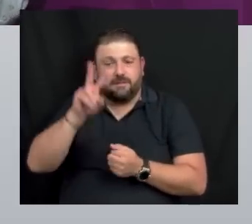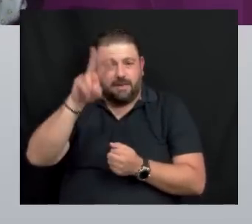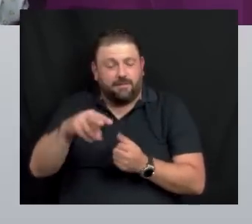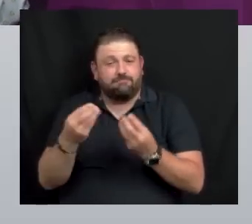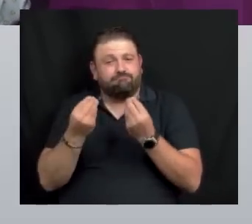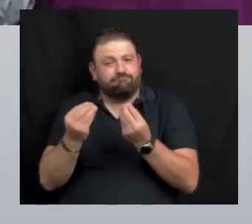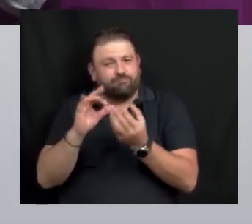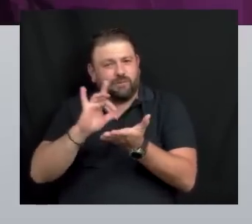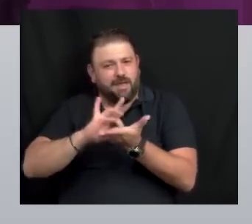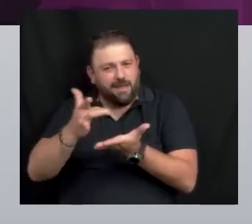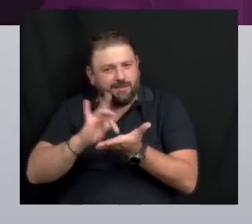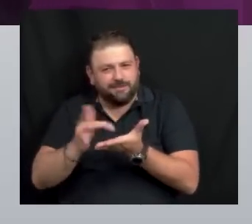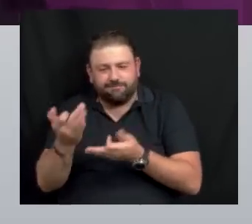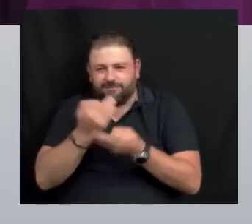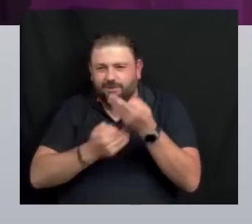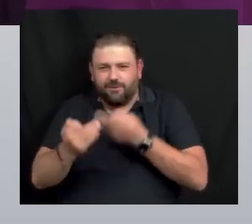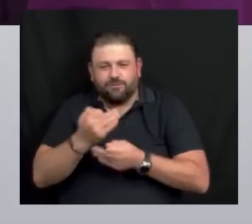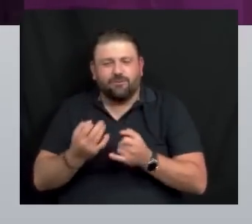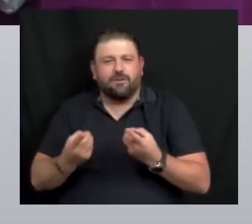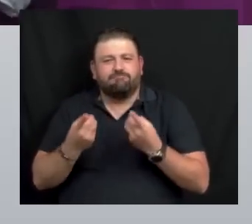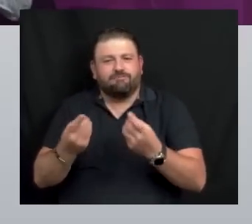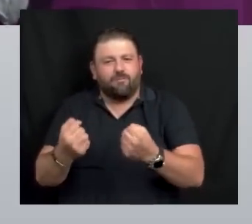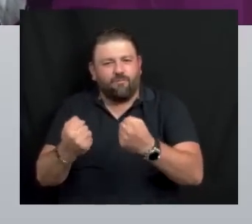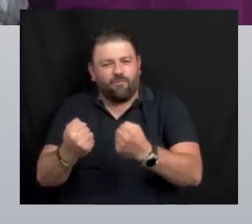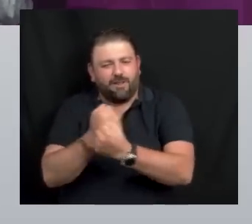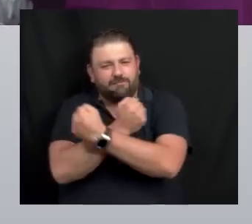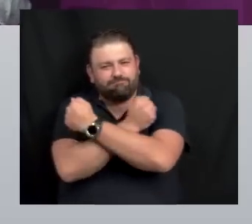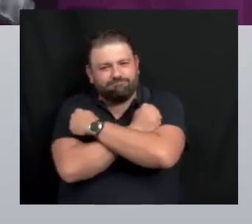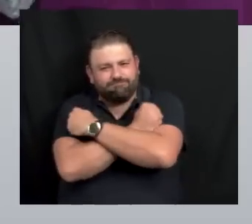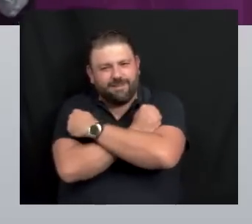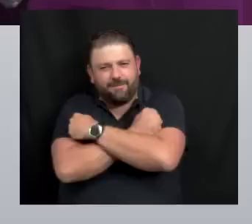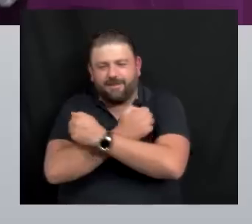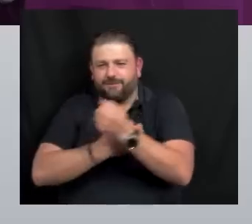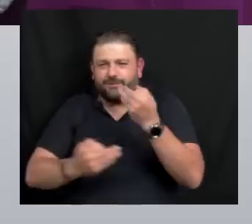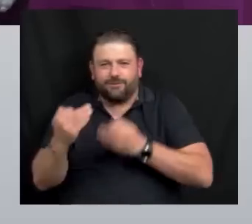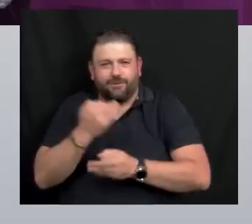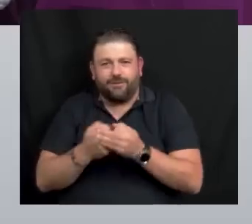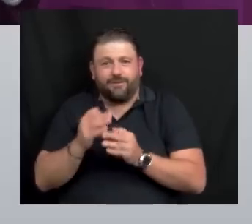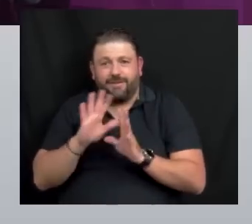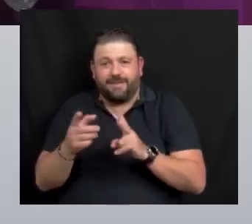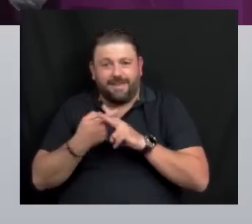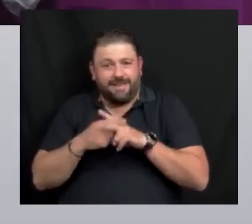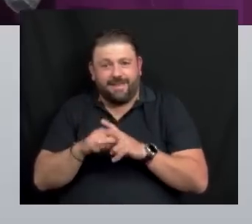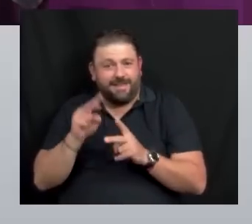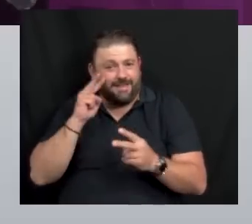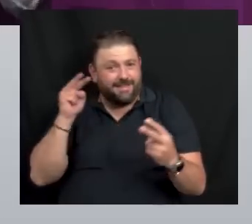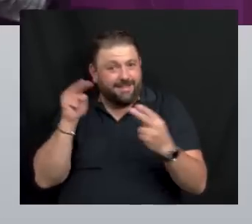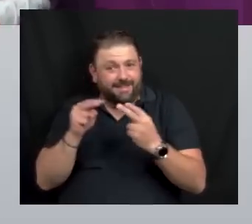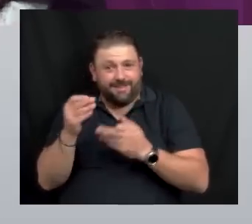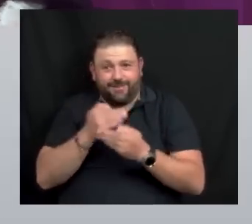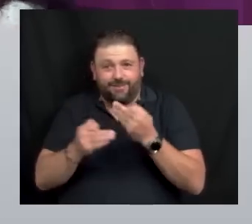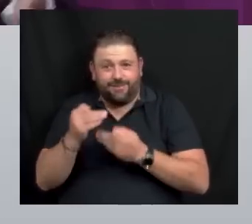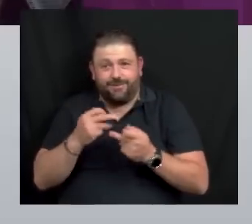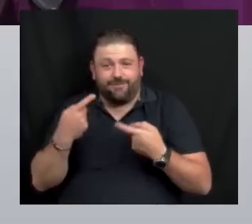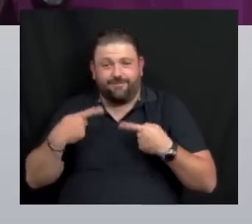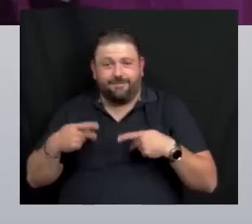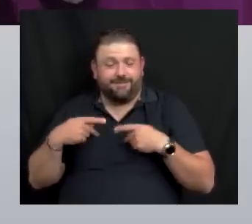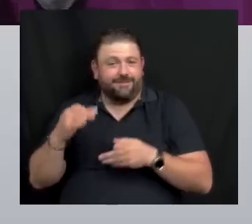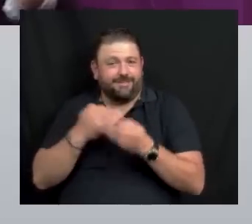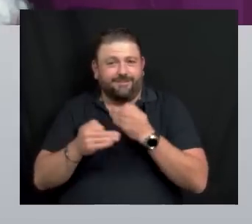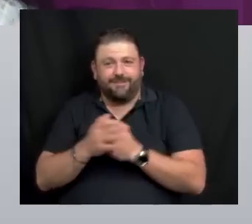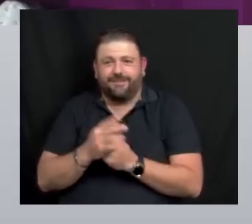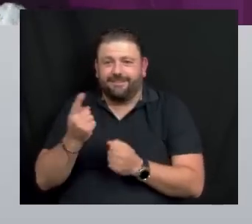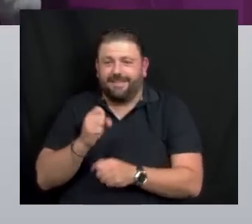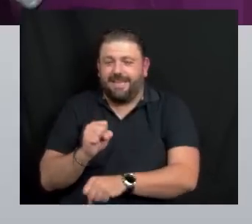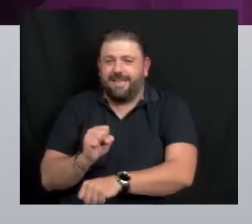muchas, muchas gracias por haber estado con nosotros. Un abrazo muy grande. Y pues ya nos falta poquito para vernos aquí en persona. Qué alegría